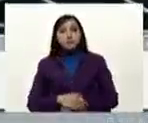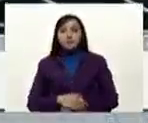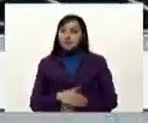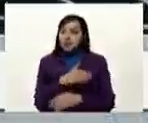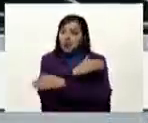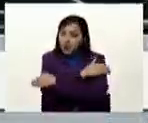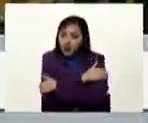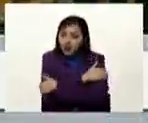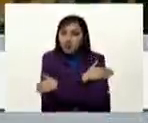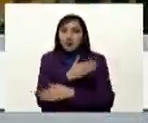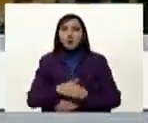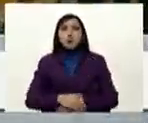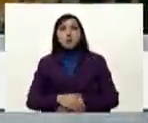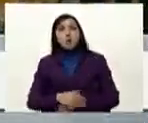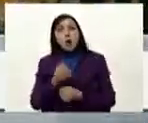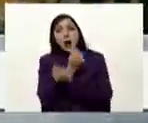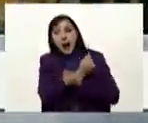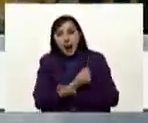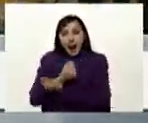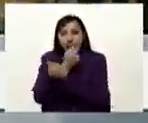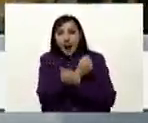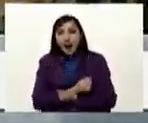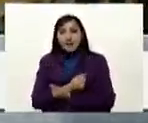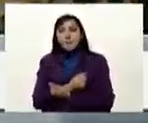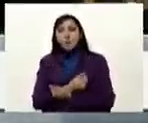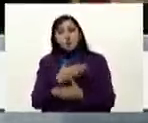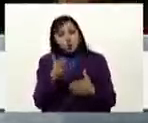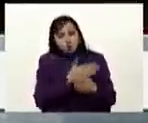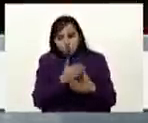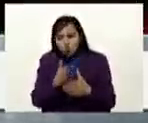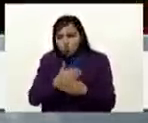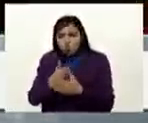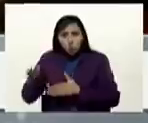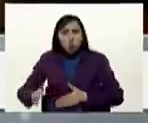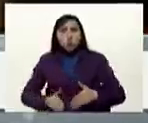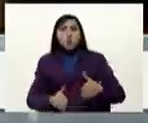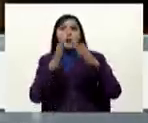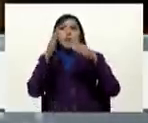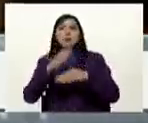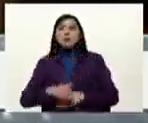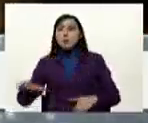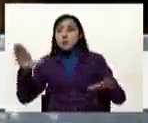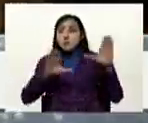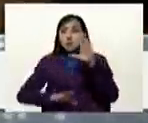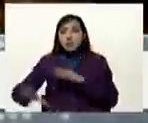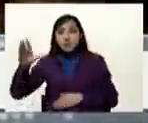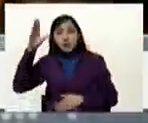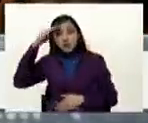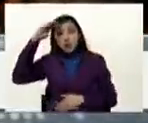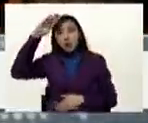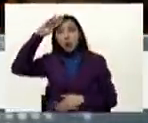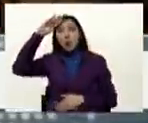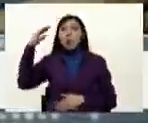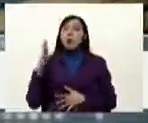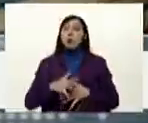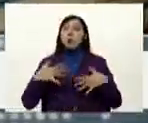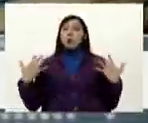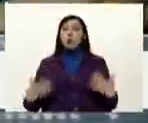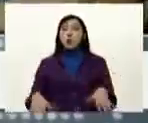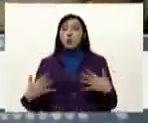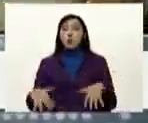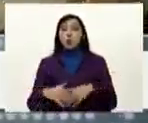abrazo, en el amor, en el compartir de los caminos. La ciencia cubana, qué cosa tan grande.